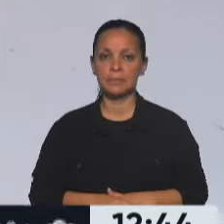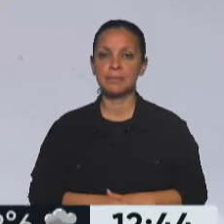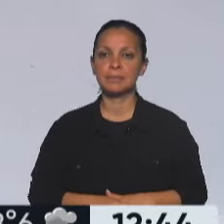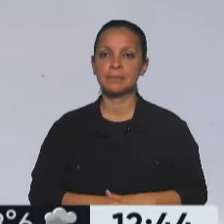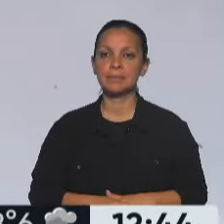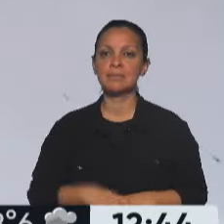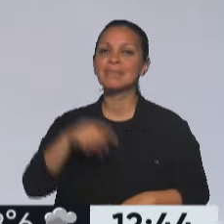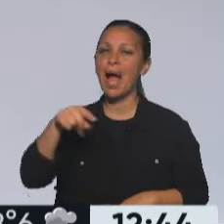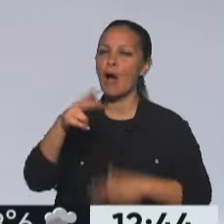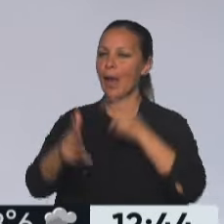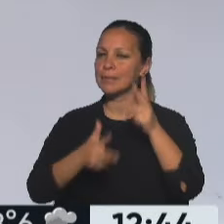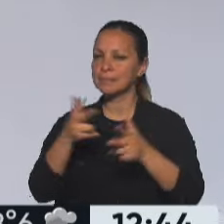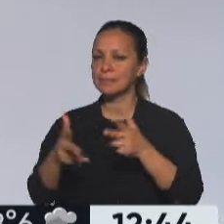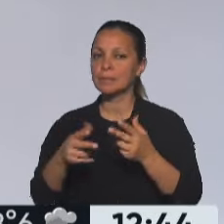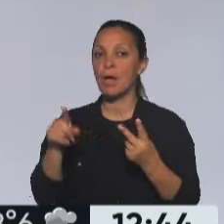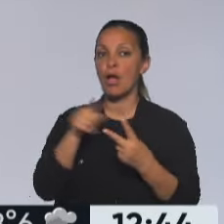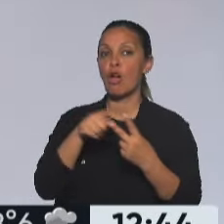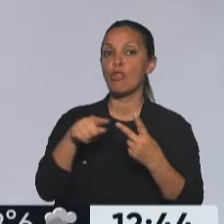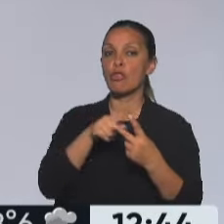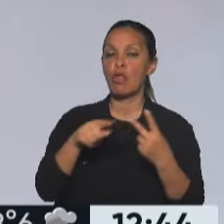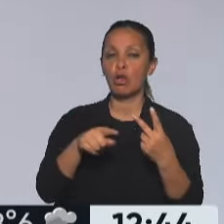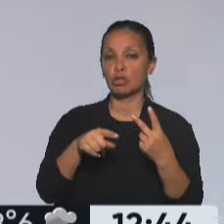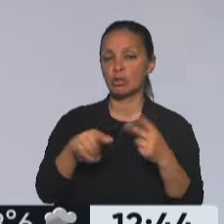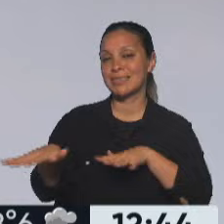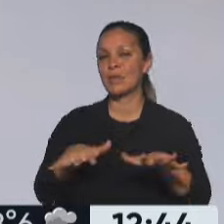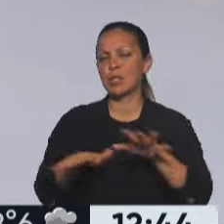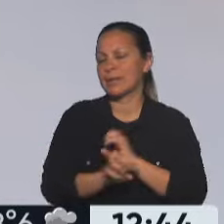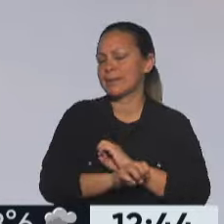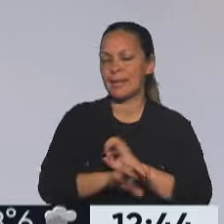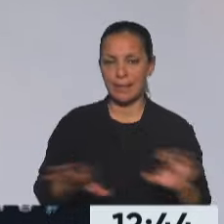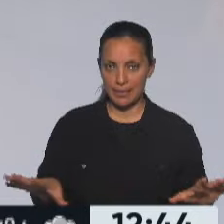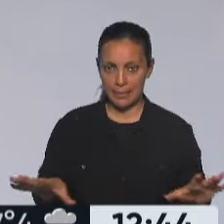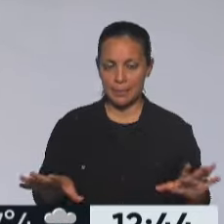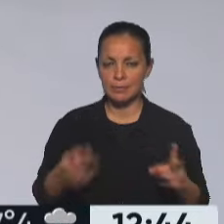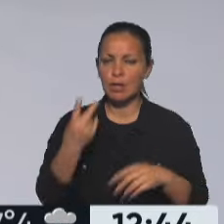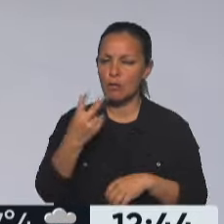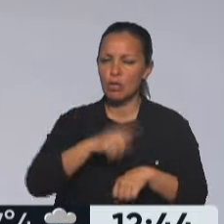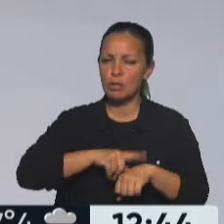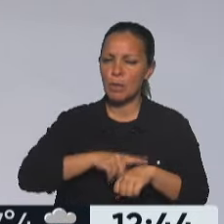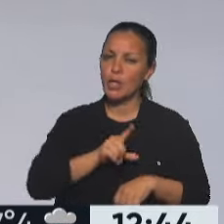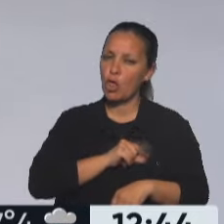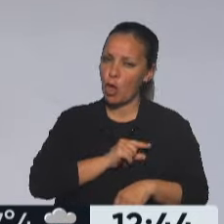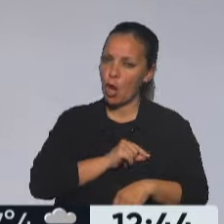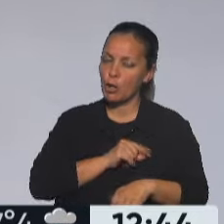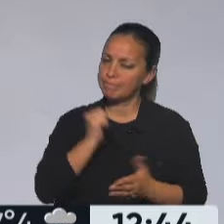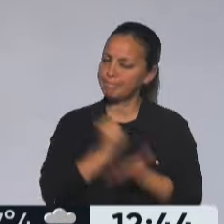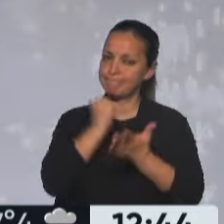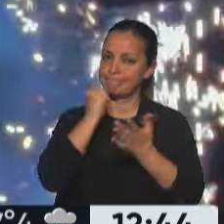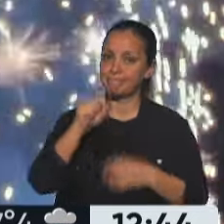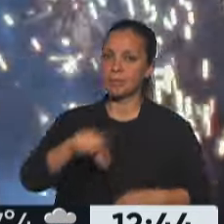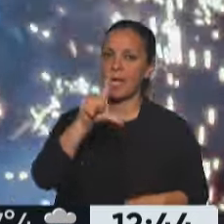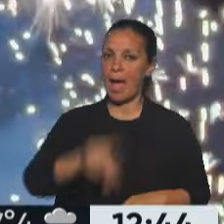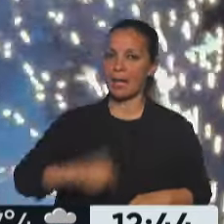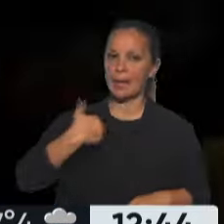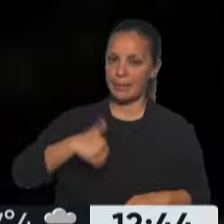Vamos a hablar ahora de dos dramas, dos tragedias, dos momentos muy dolorosos de la historia argentina que van a